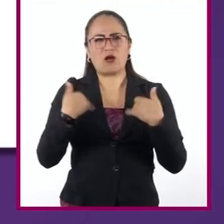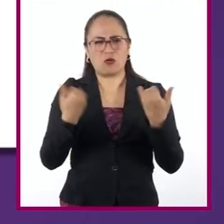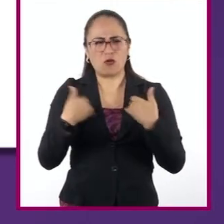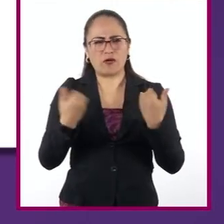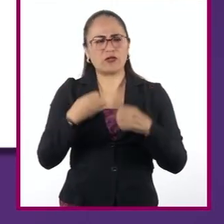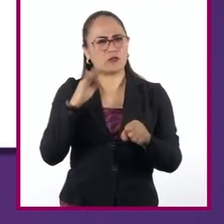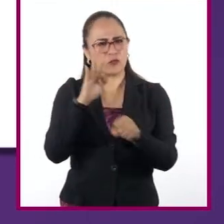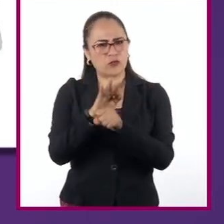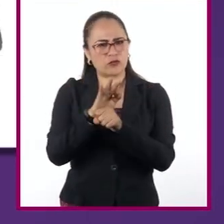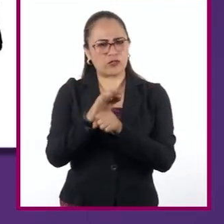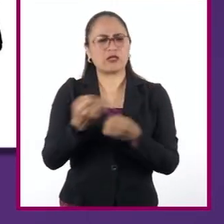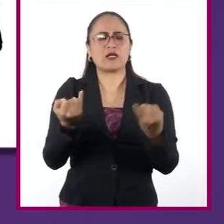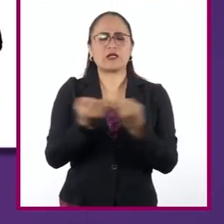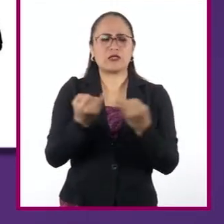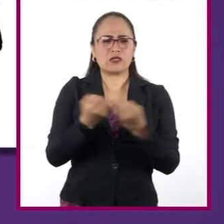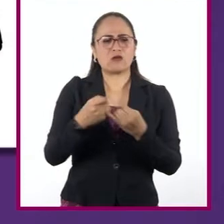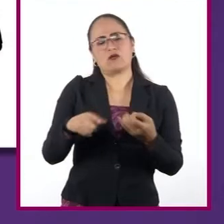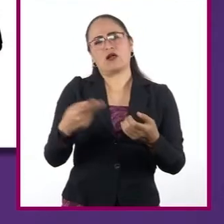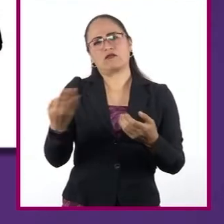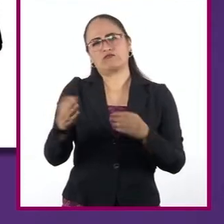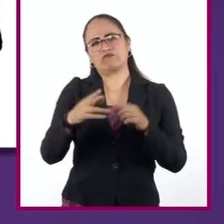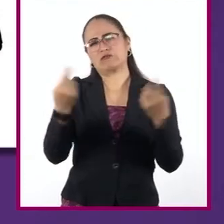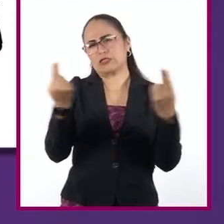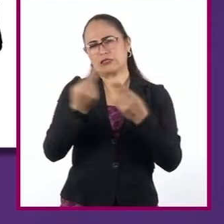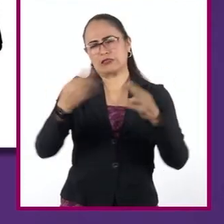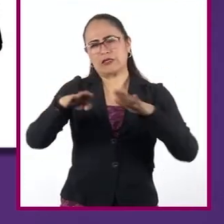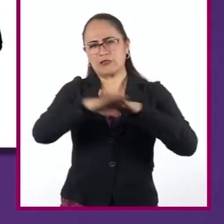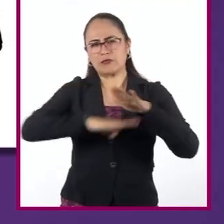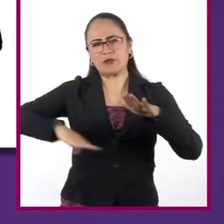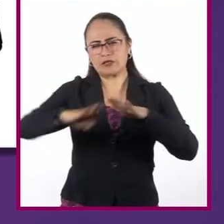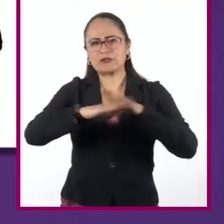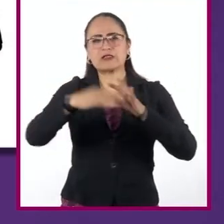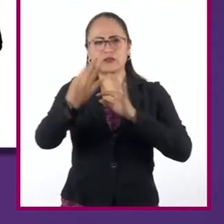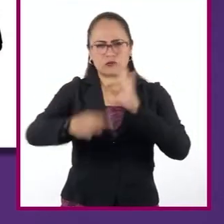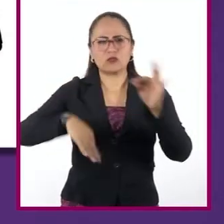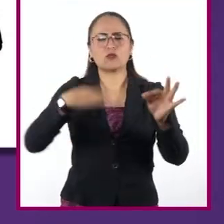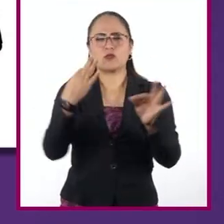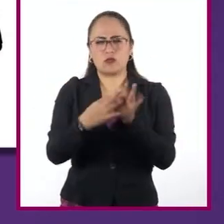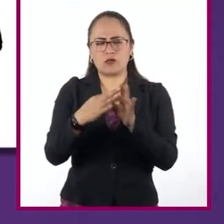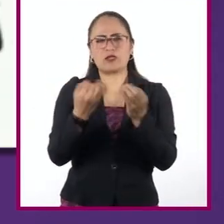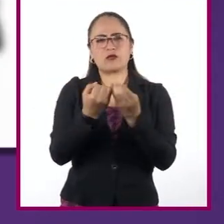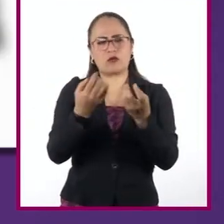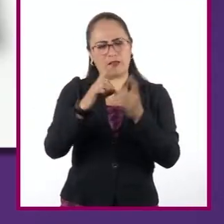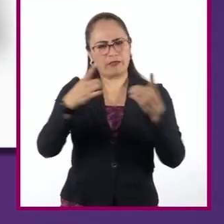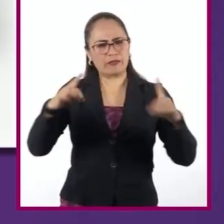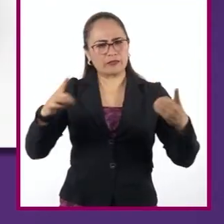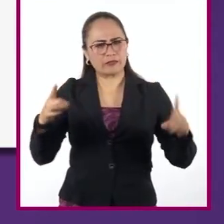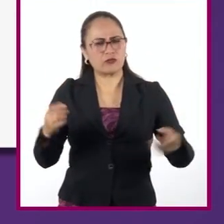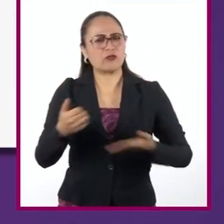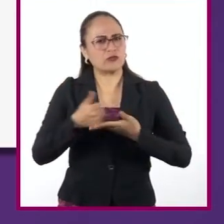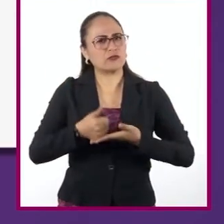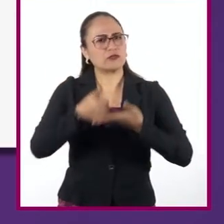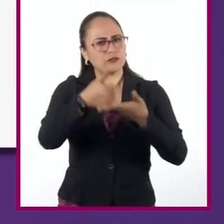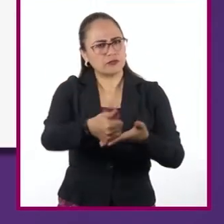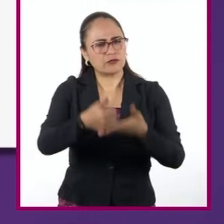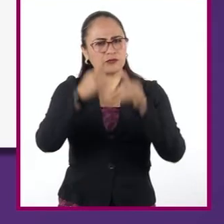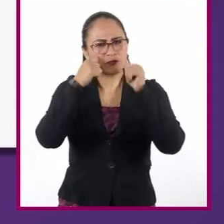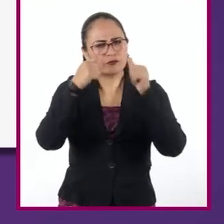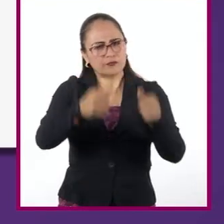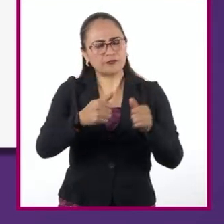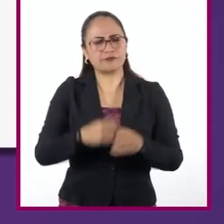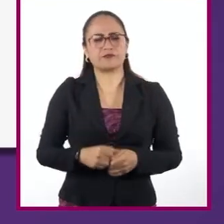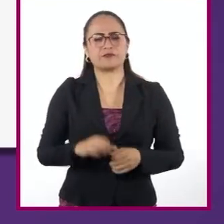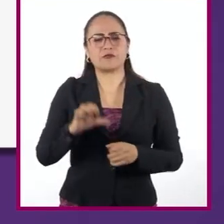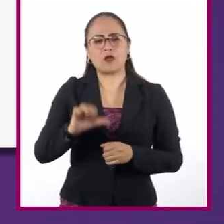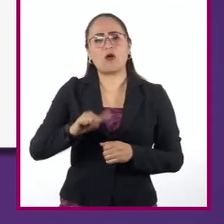hacer cumplir la atención de sus necesidades básicas y contribuir a su desarrollo. Otro organismo de las